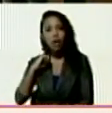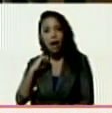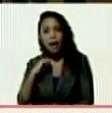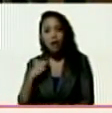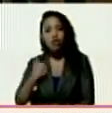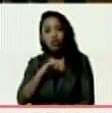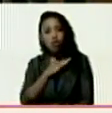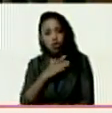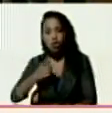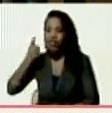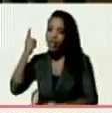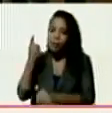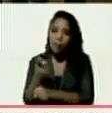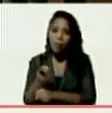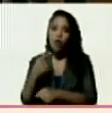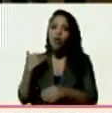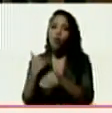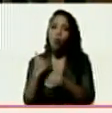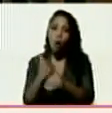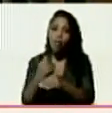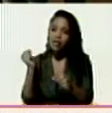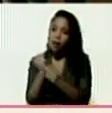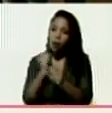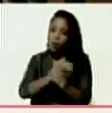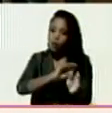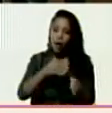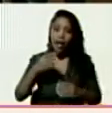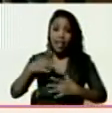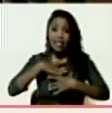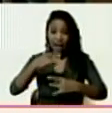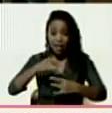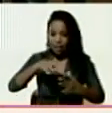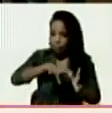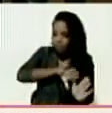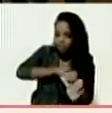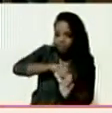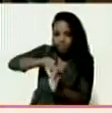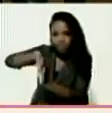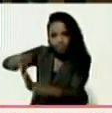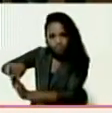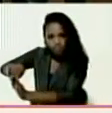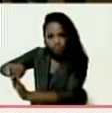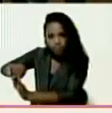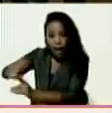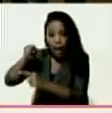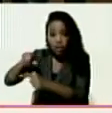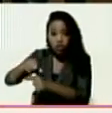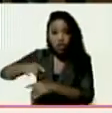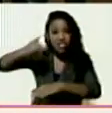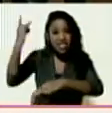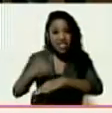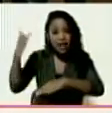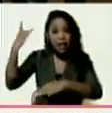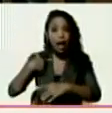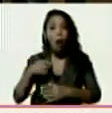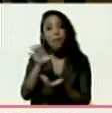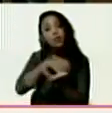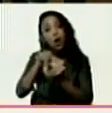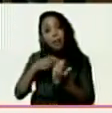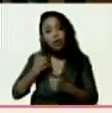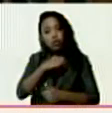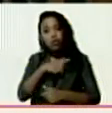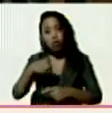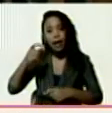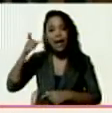tenemos que deponer esos intereses y estar al frente sobre los graves problemas que hoy obviamente padece nuestro pueblo.